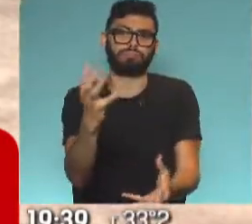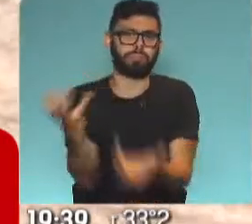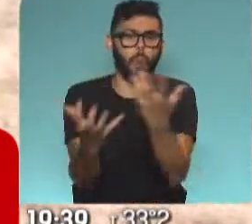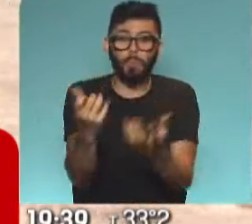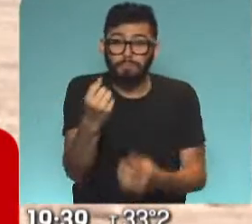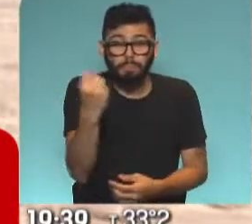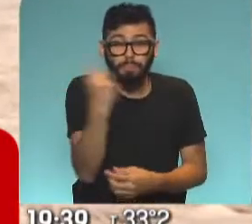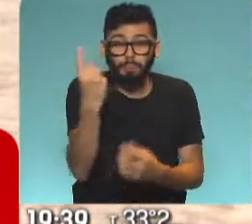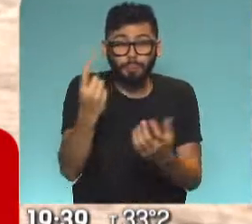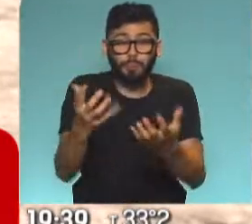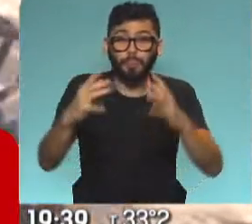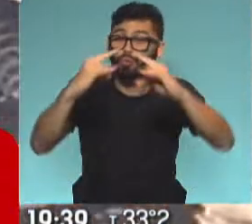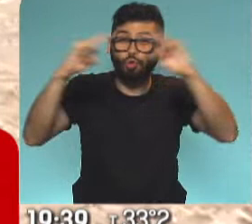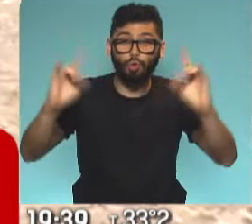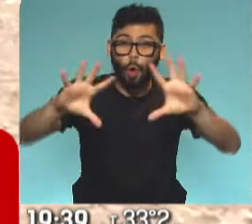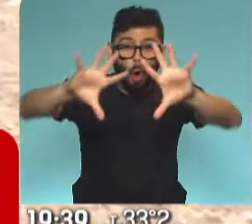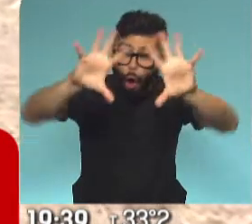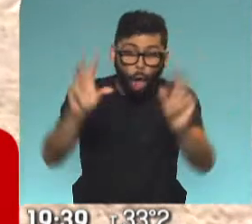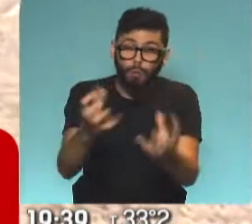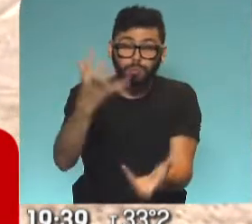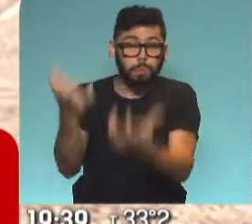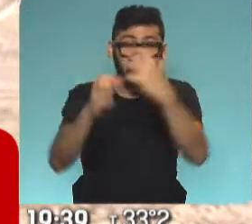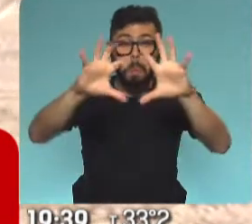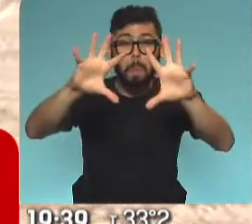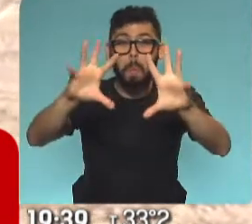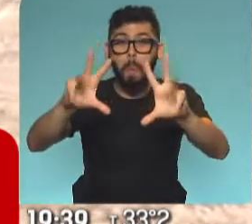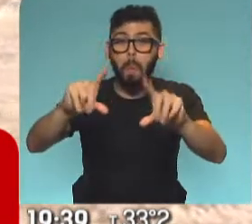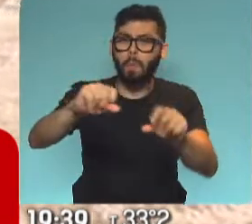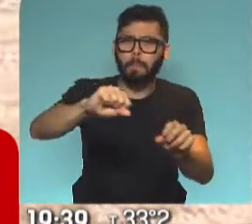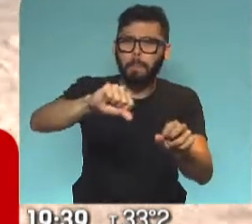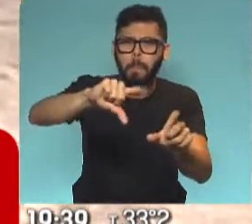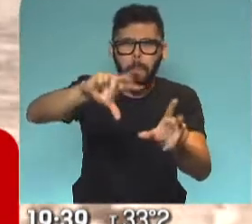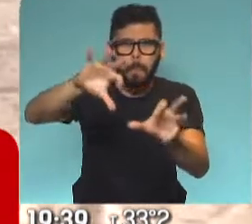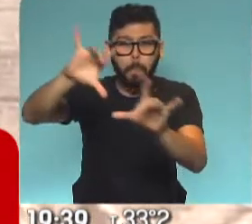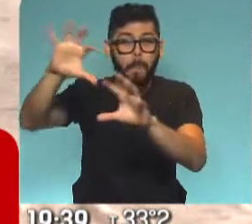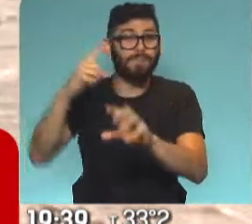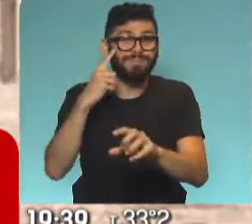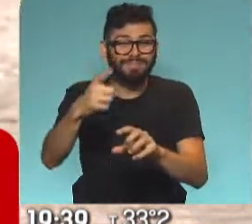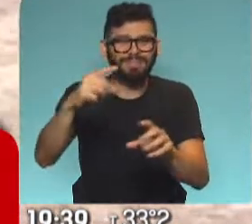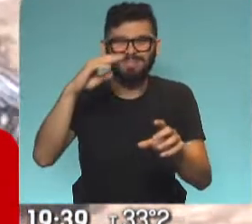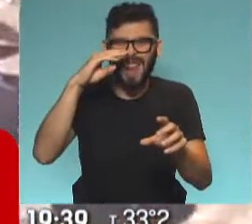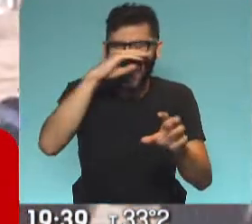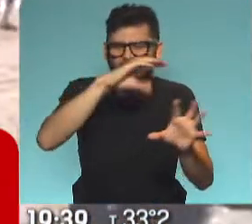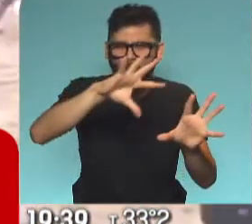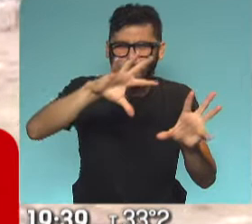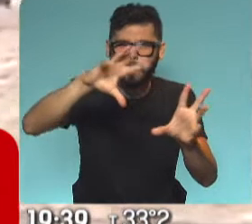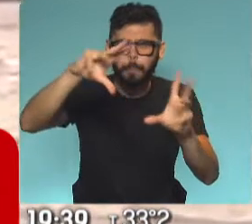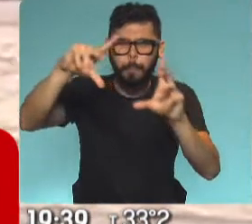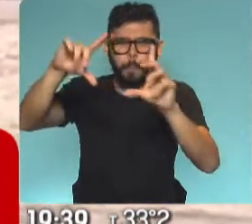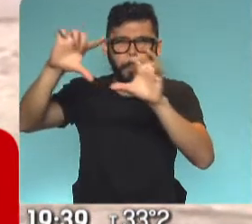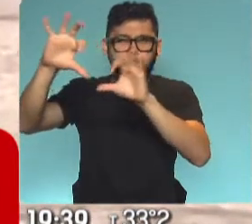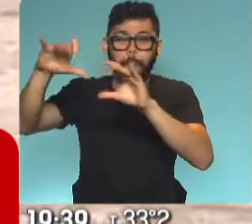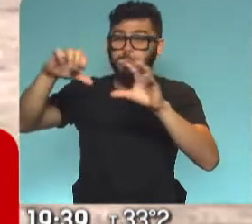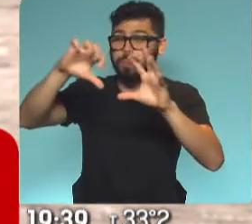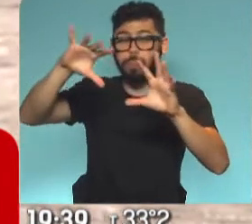fuego consumió el parador entero, generando una densa columna de humo, como ustedes pueden ver, un humo negro que invadió toda la